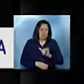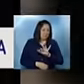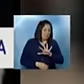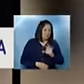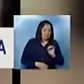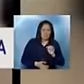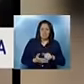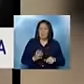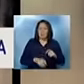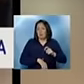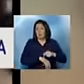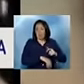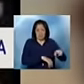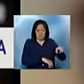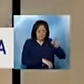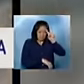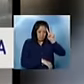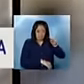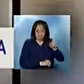hora de Perú.